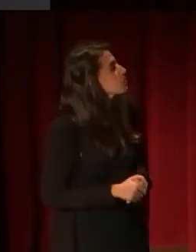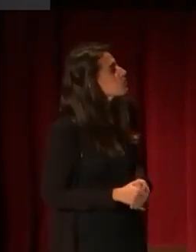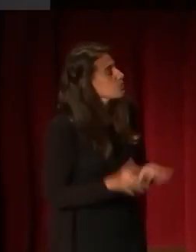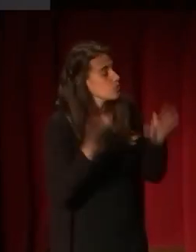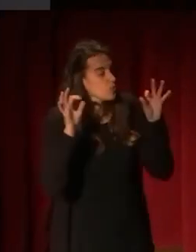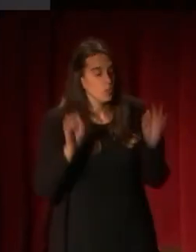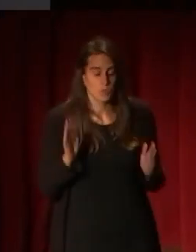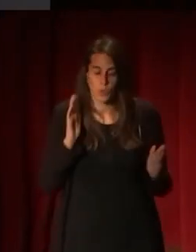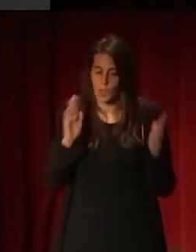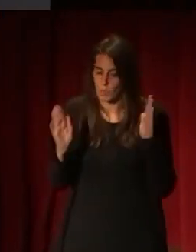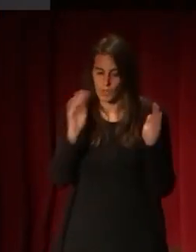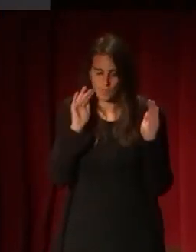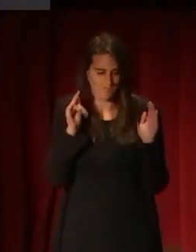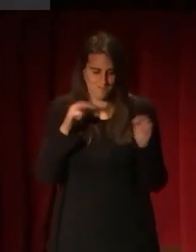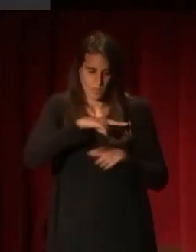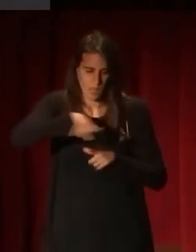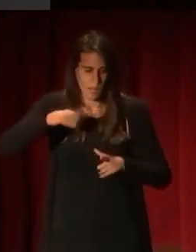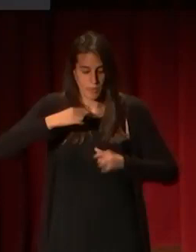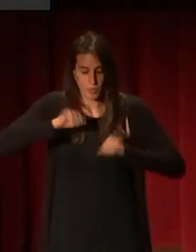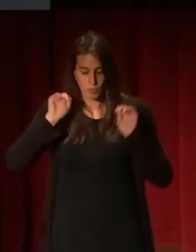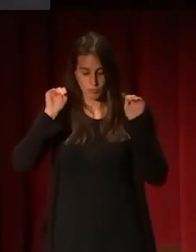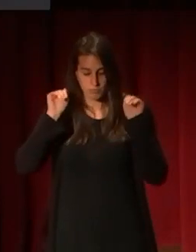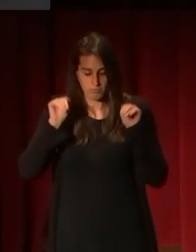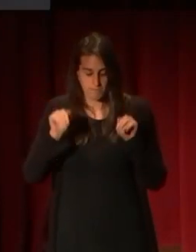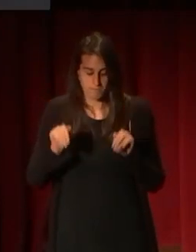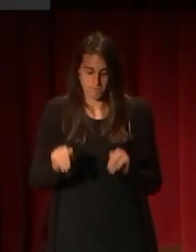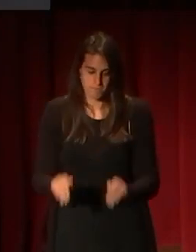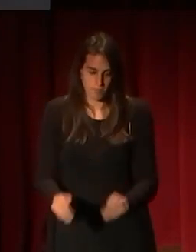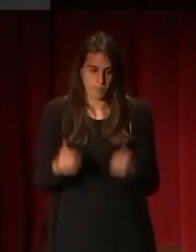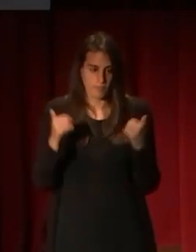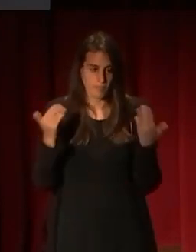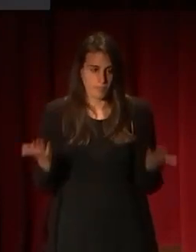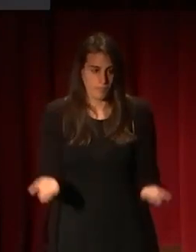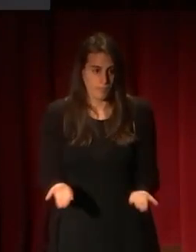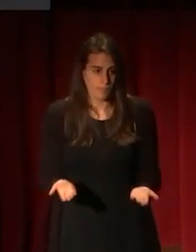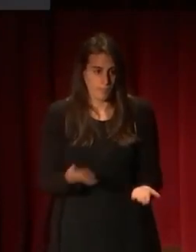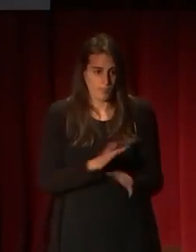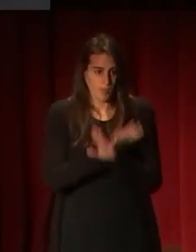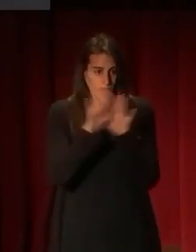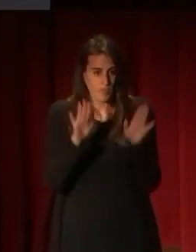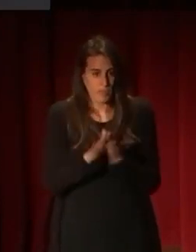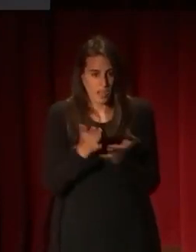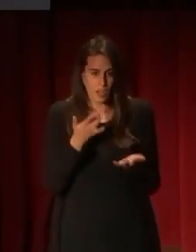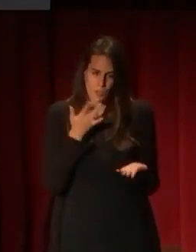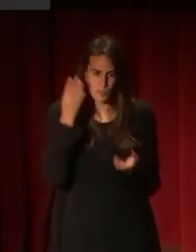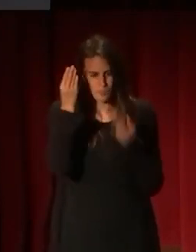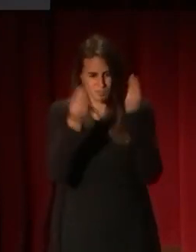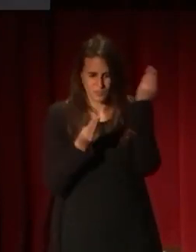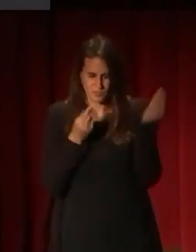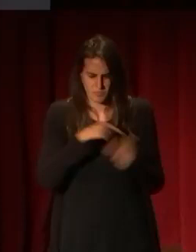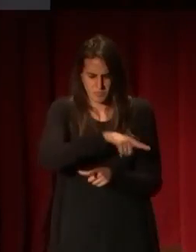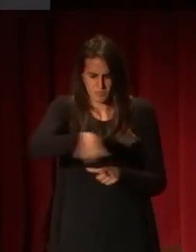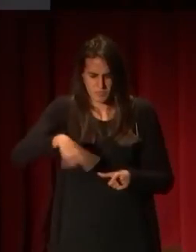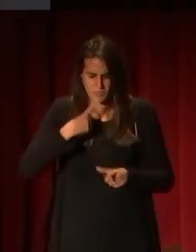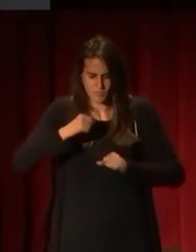de deterioro que dio lugar a una enorme reflexión sobre qué hacer